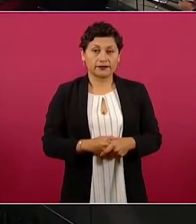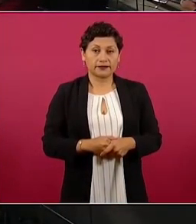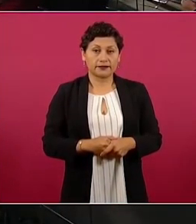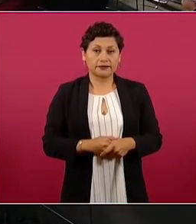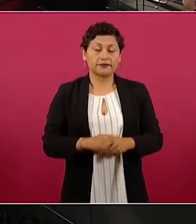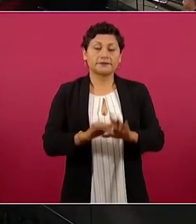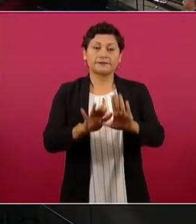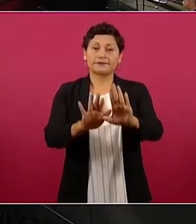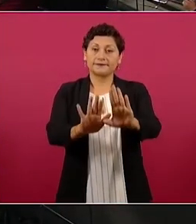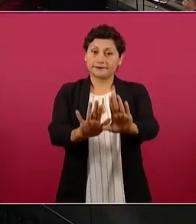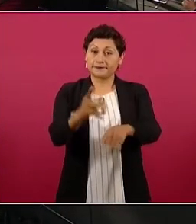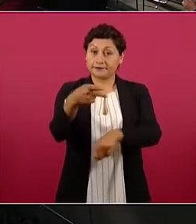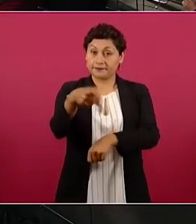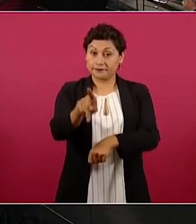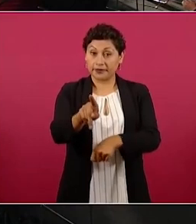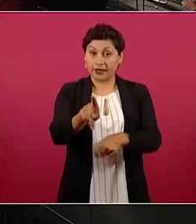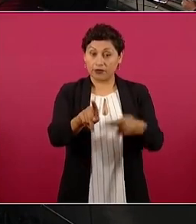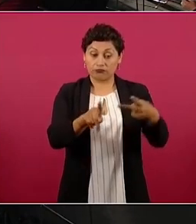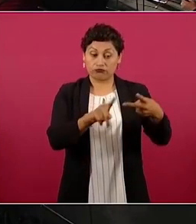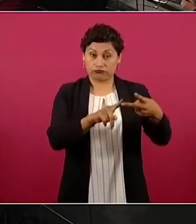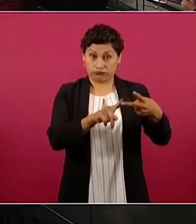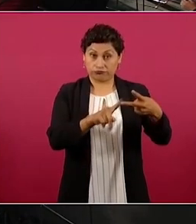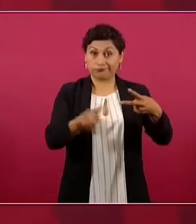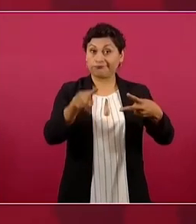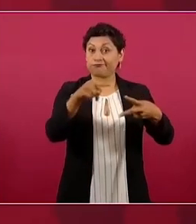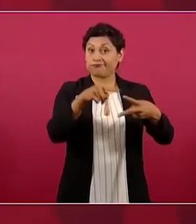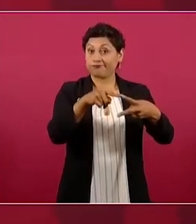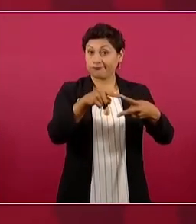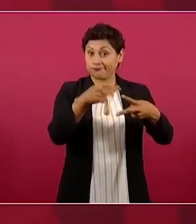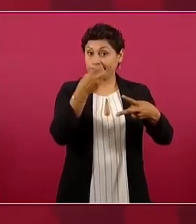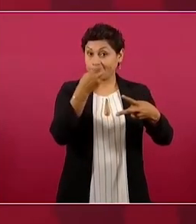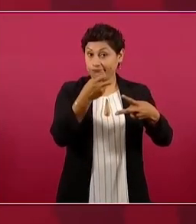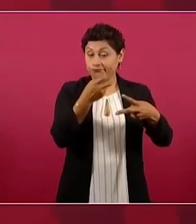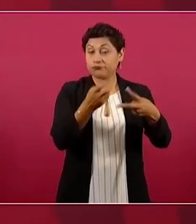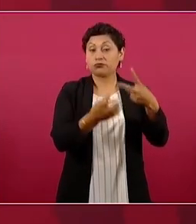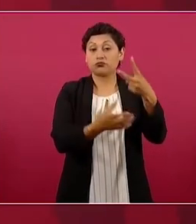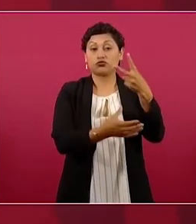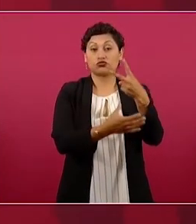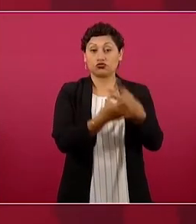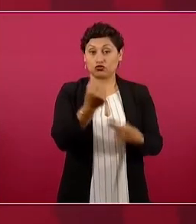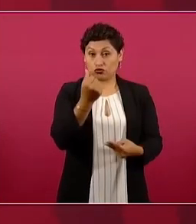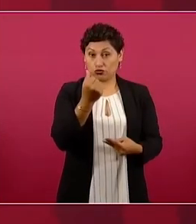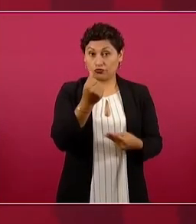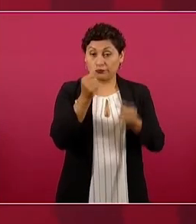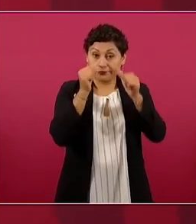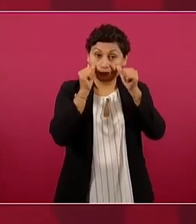Pero no hay que olvidar la primera. Son dos.